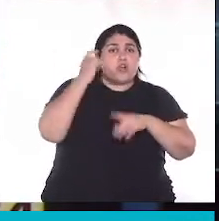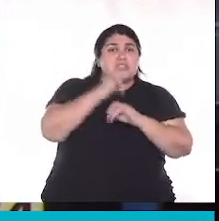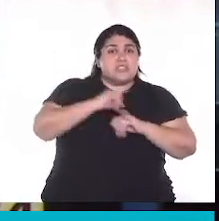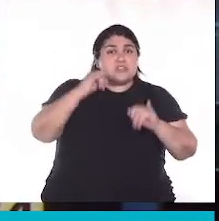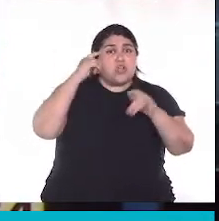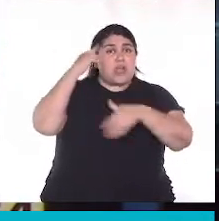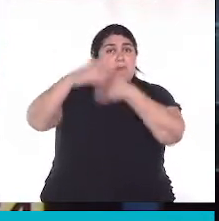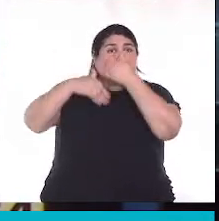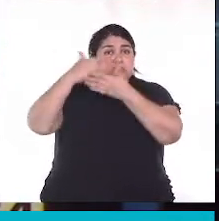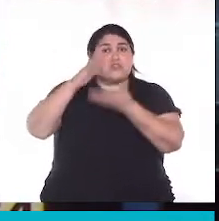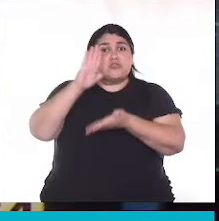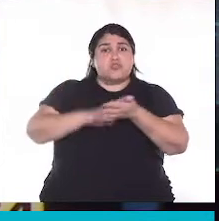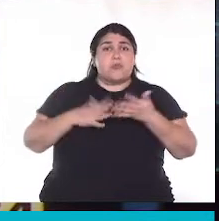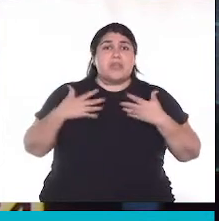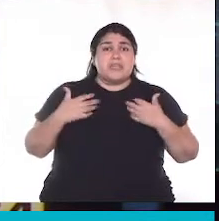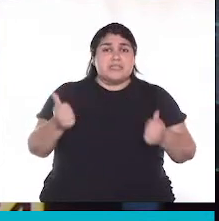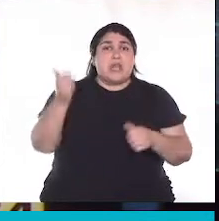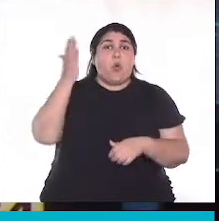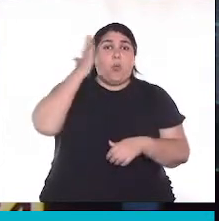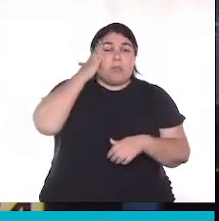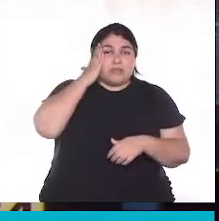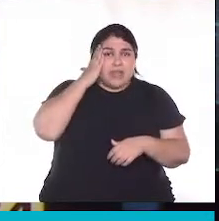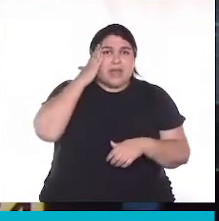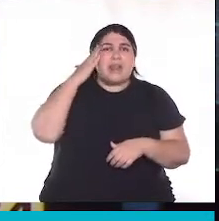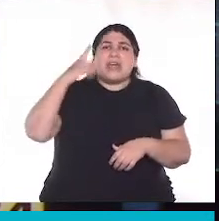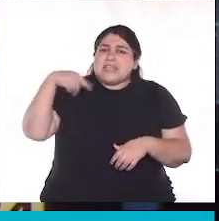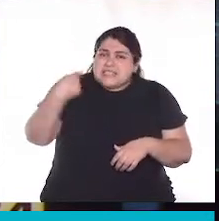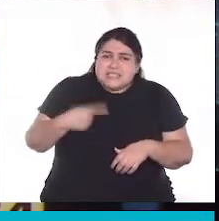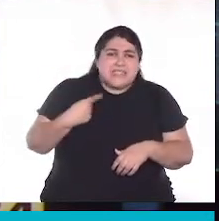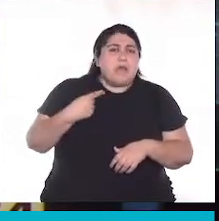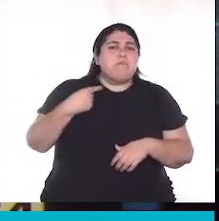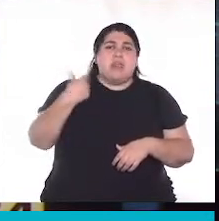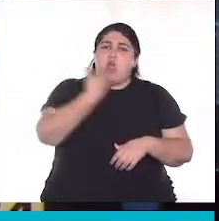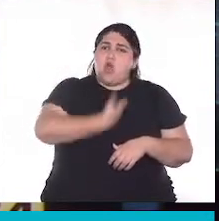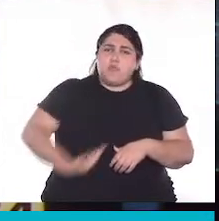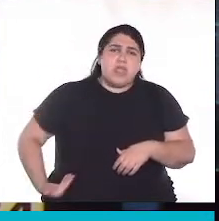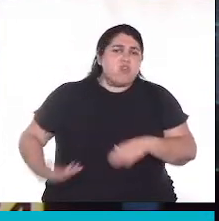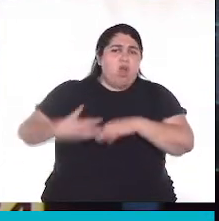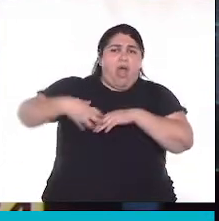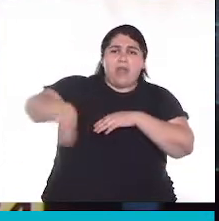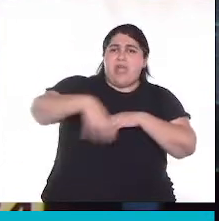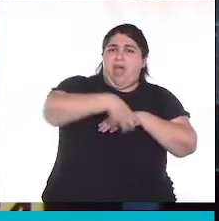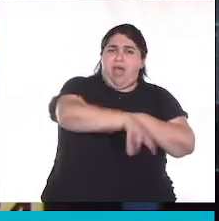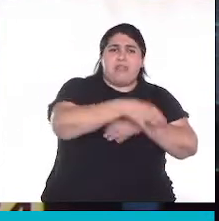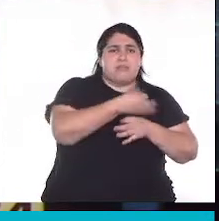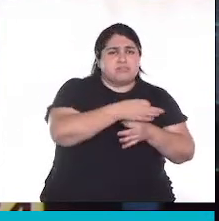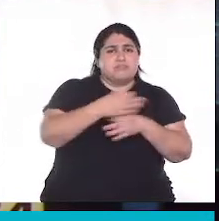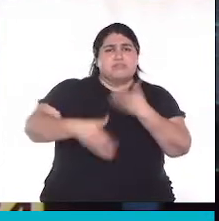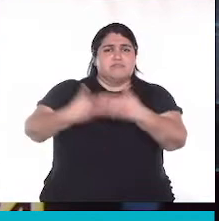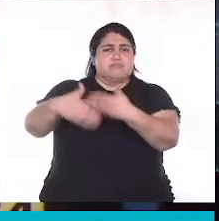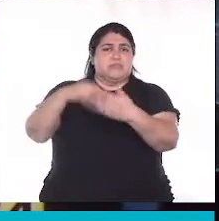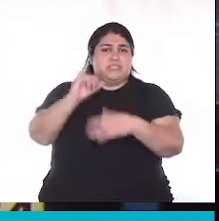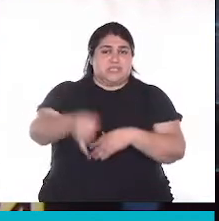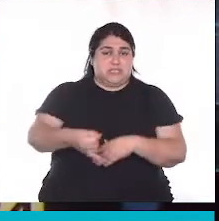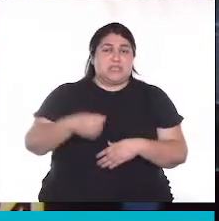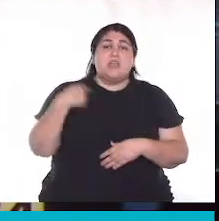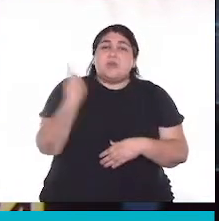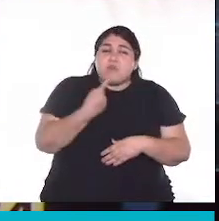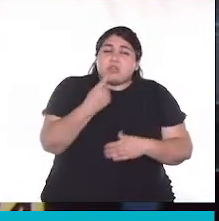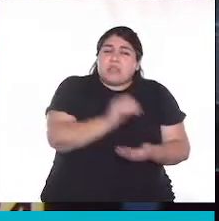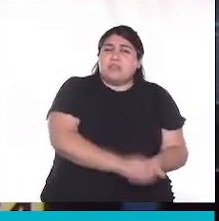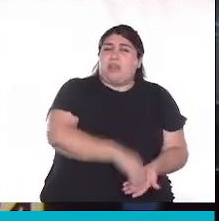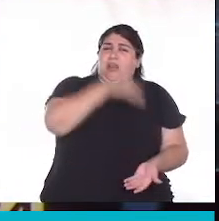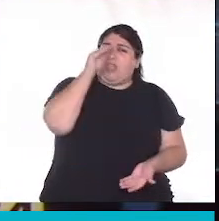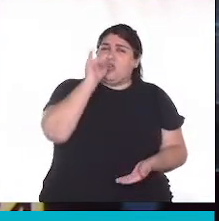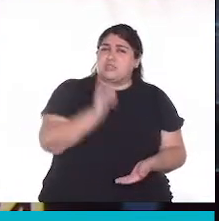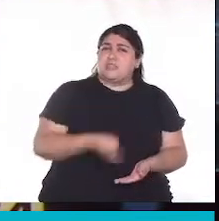capacitación en materia de salud mental se haga en todos los niveles del Estado y abordar la cuestión desde la niñez, porque la